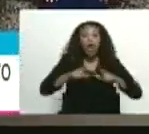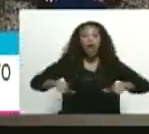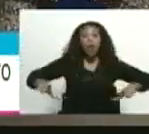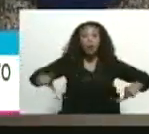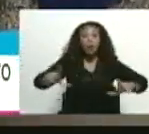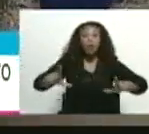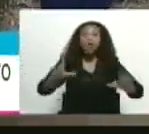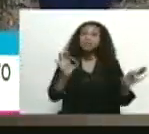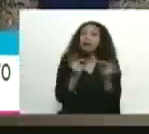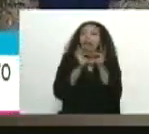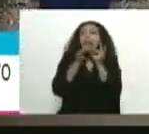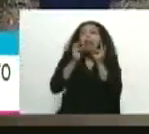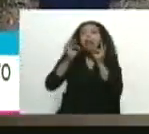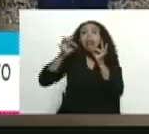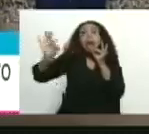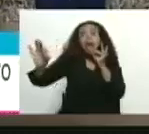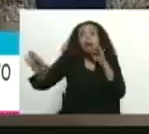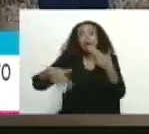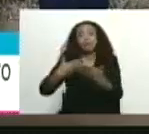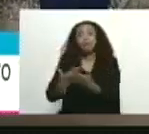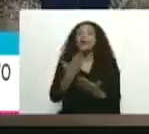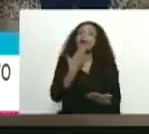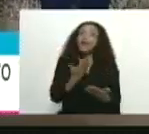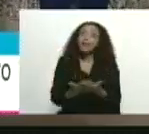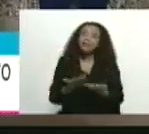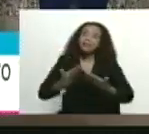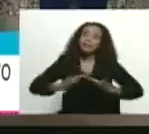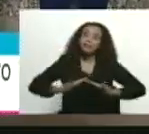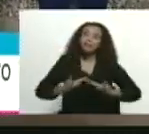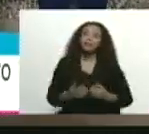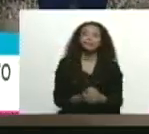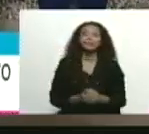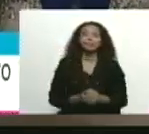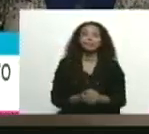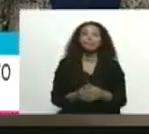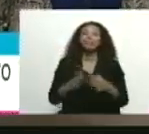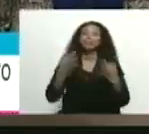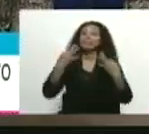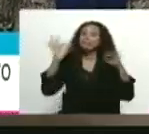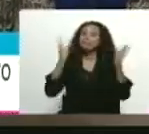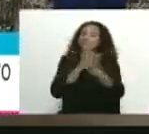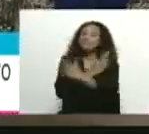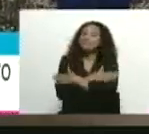gimnasios, ya no tengo que ir hasta allá. Gracias. Excelente.